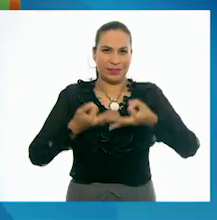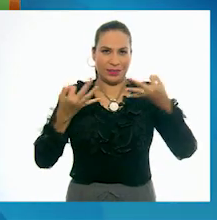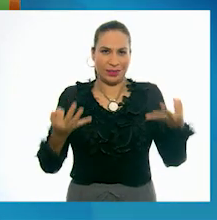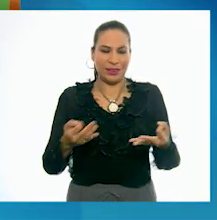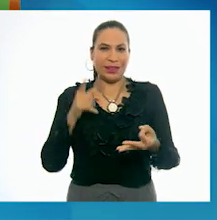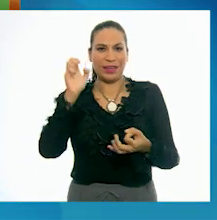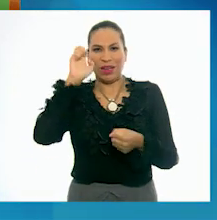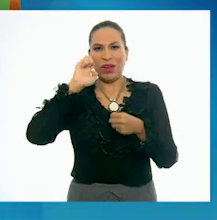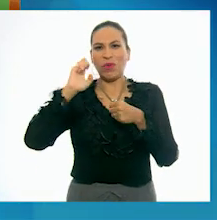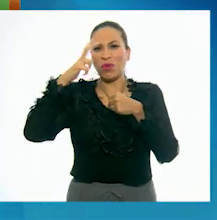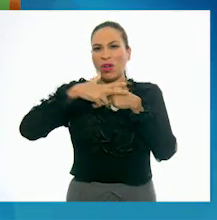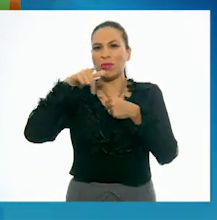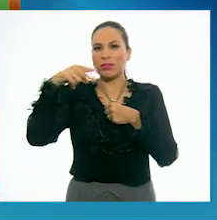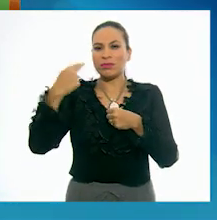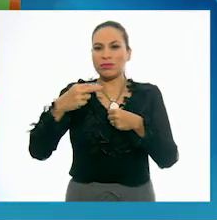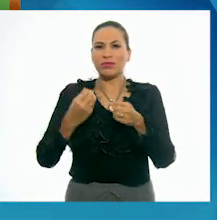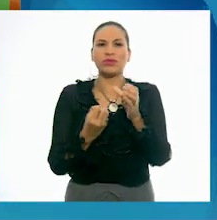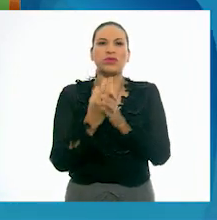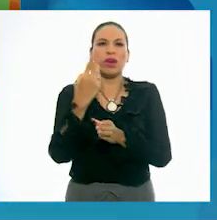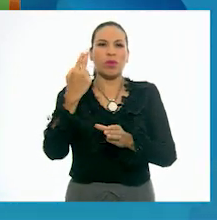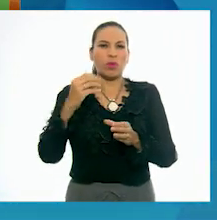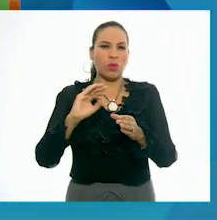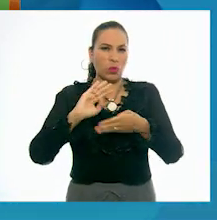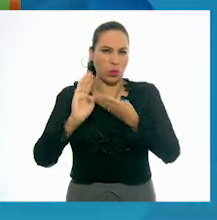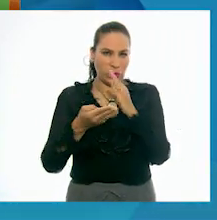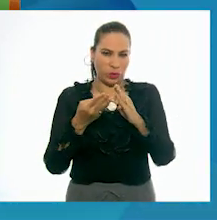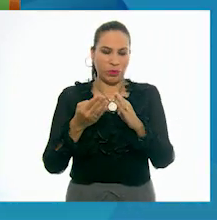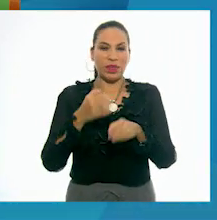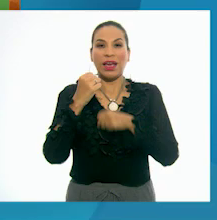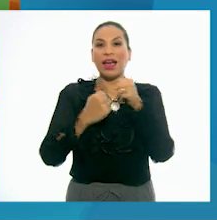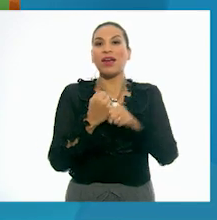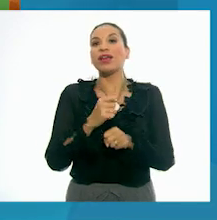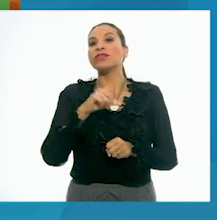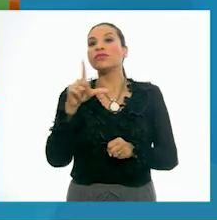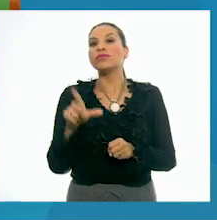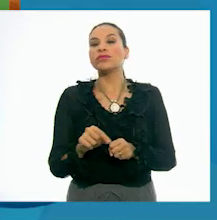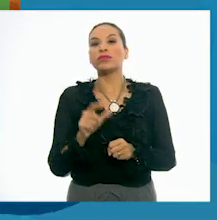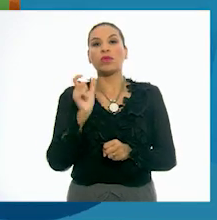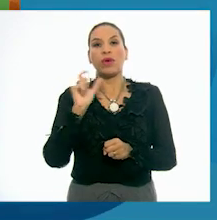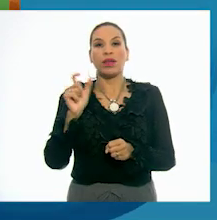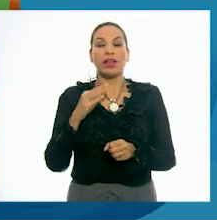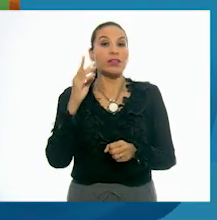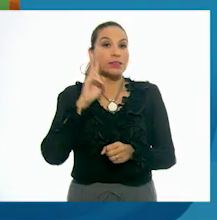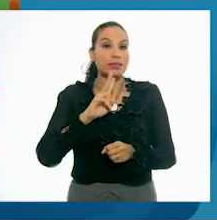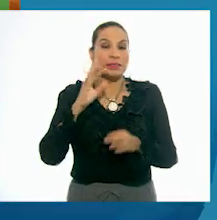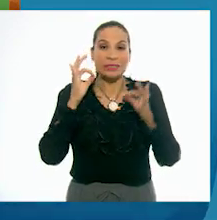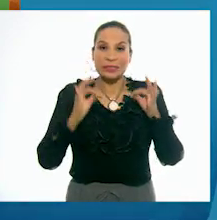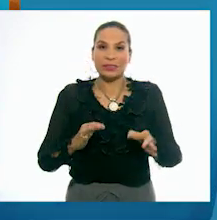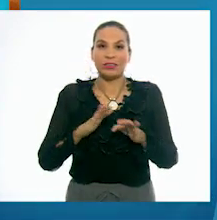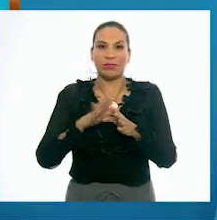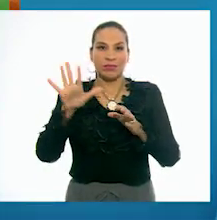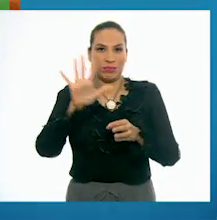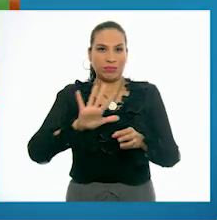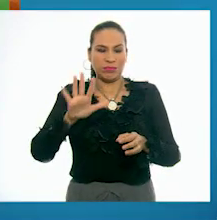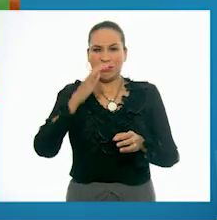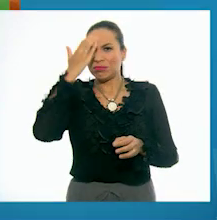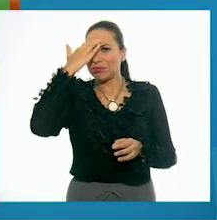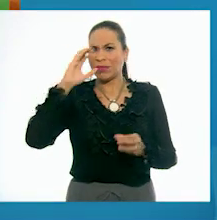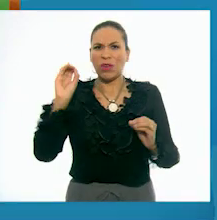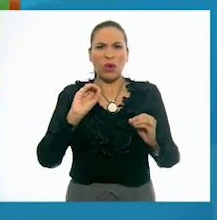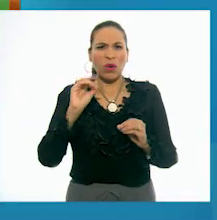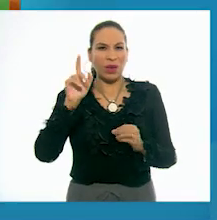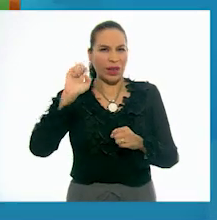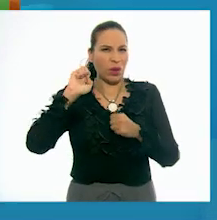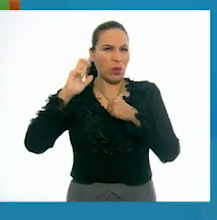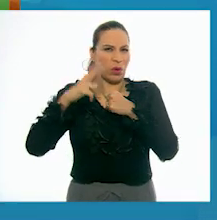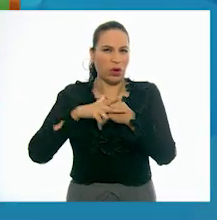que los europeos llamaron el Nuevo Mundo. Años después, cuando se comprobó que se trataba de un continente desconocido por